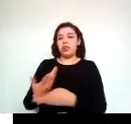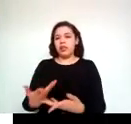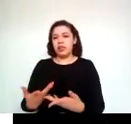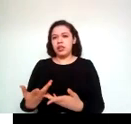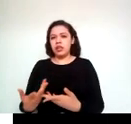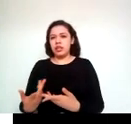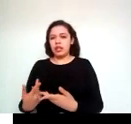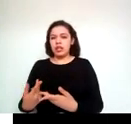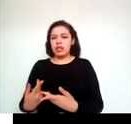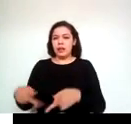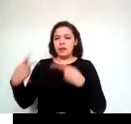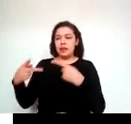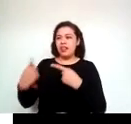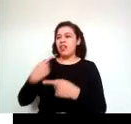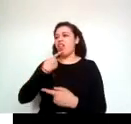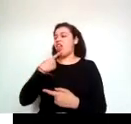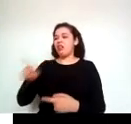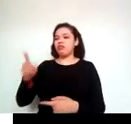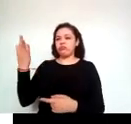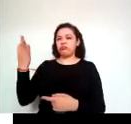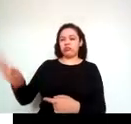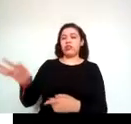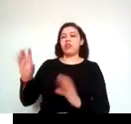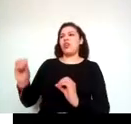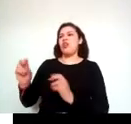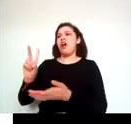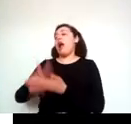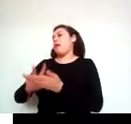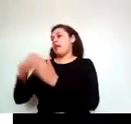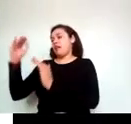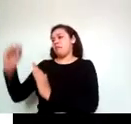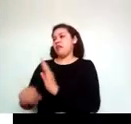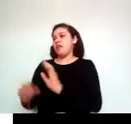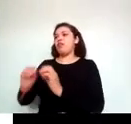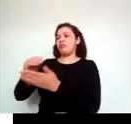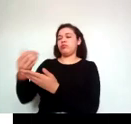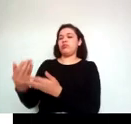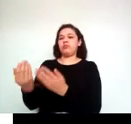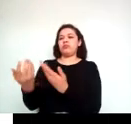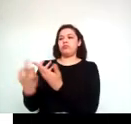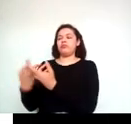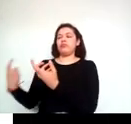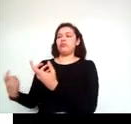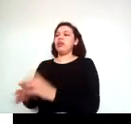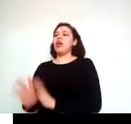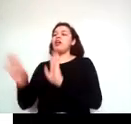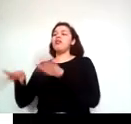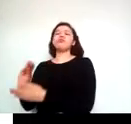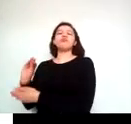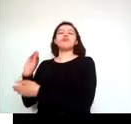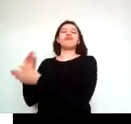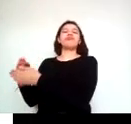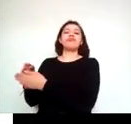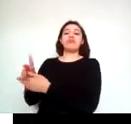podemos hacer insultos, humillaciones, devaluaciones o marginación, tratarlos con indiferencia, hacerles